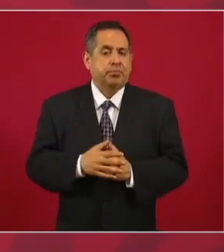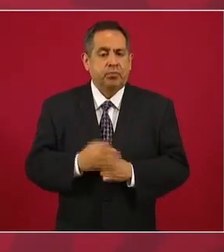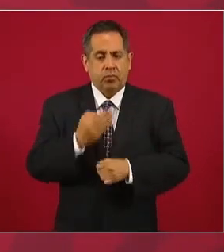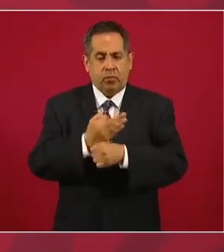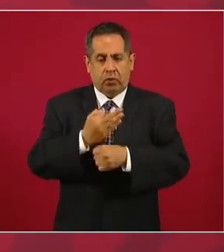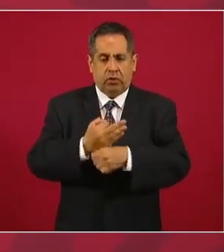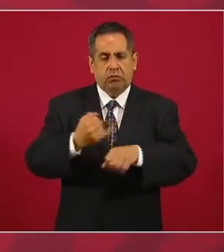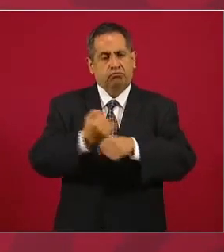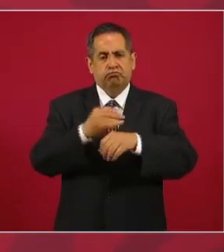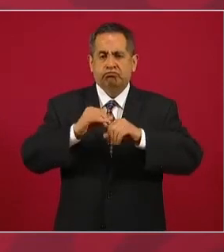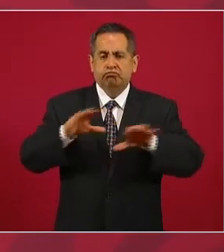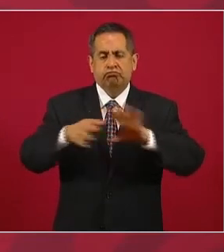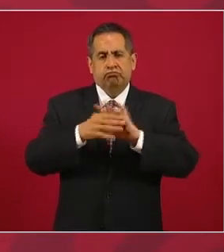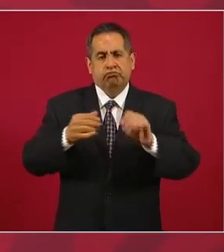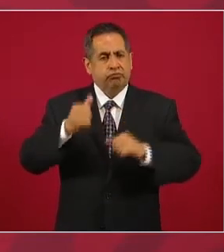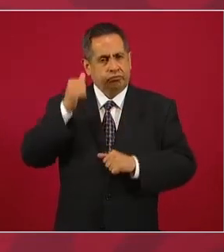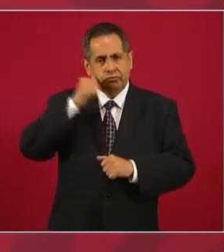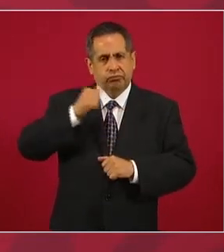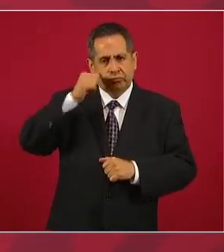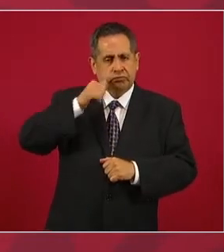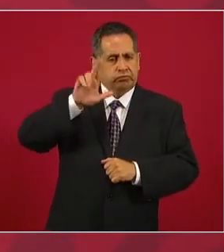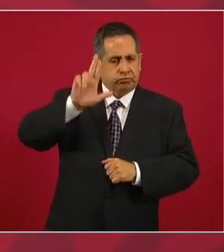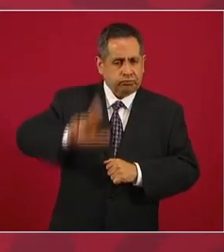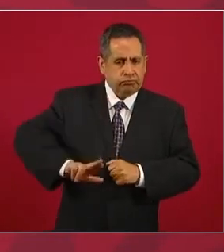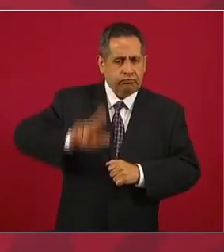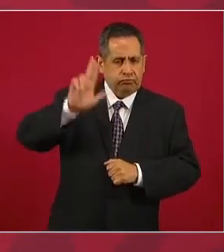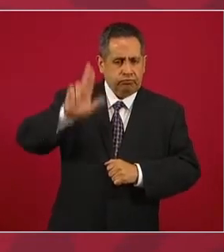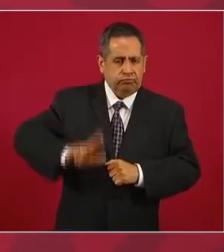informar, como lo hacemos todos los martes,